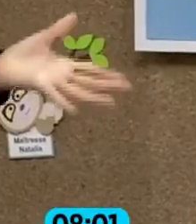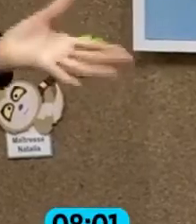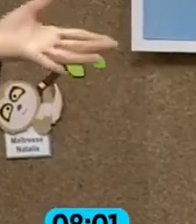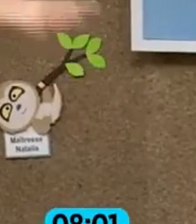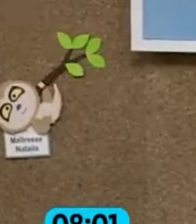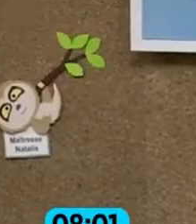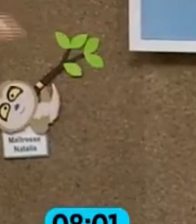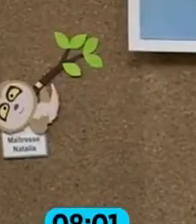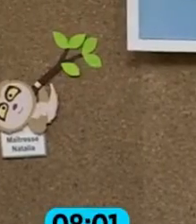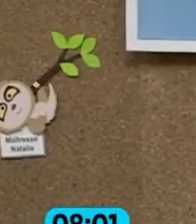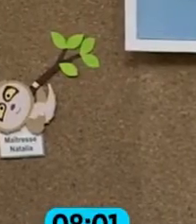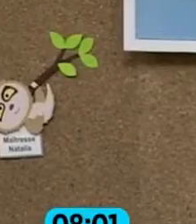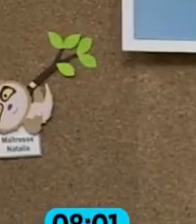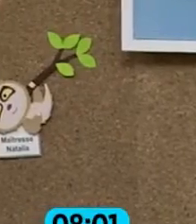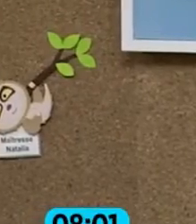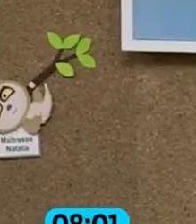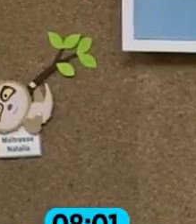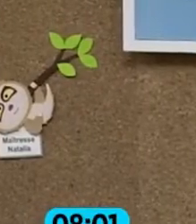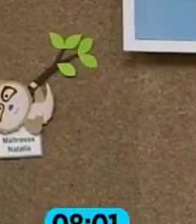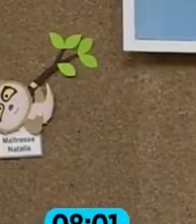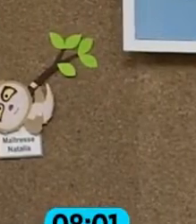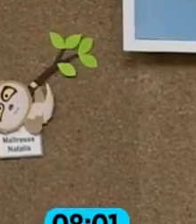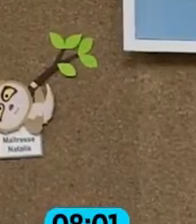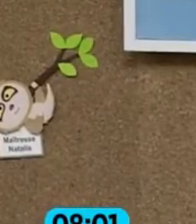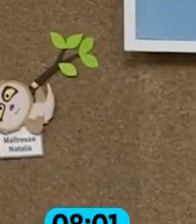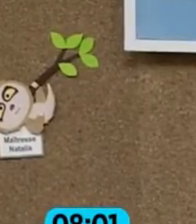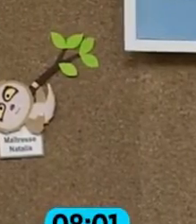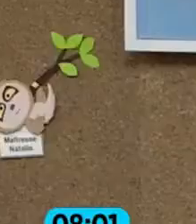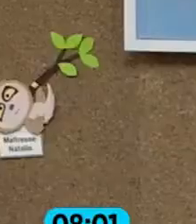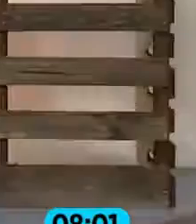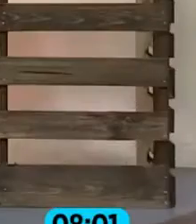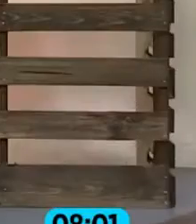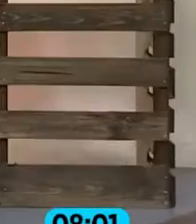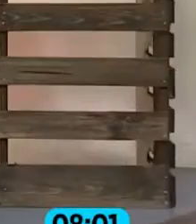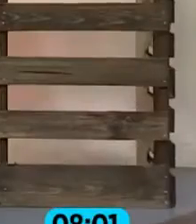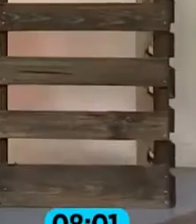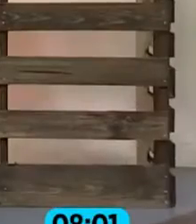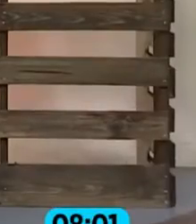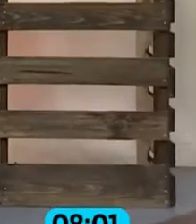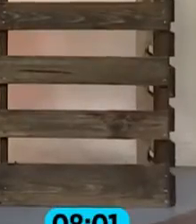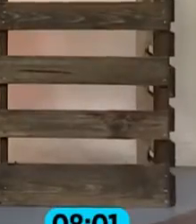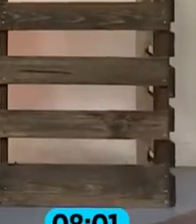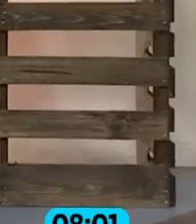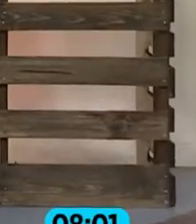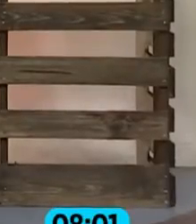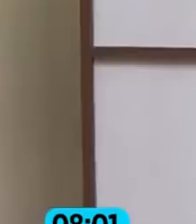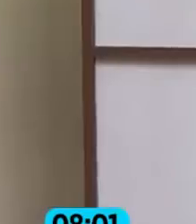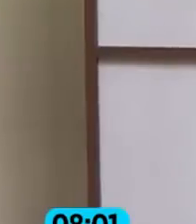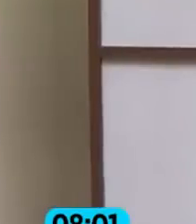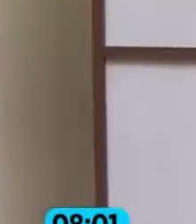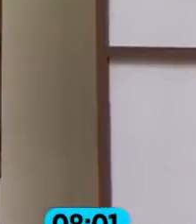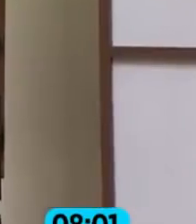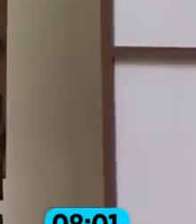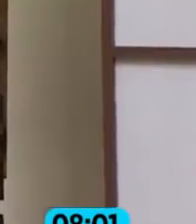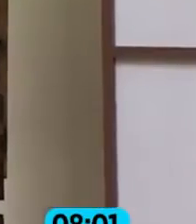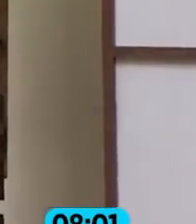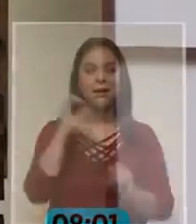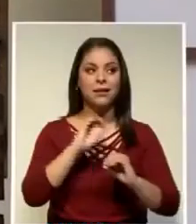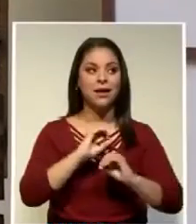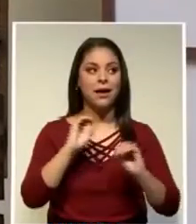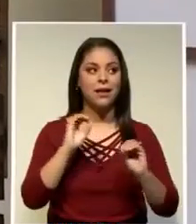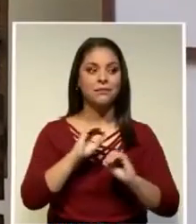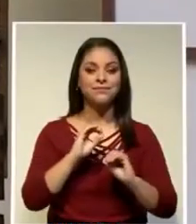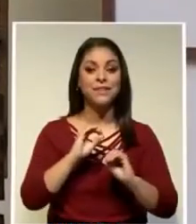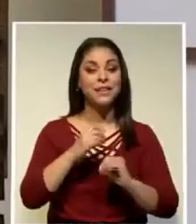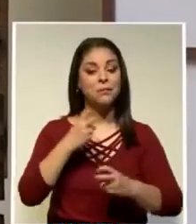y pienso, ¿qué podemos hacer con ese nombre, con ese rótulo? Y no se me ocurre nada. No, qué tirada, niña Gwen, estamos en problemas, pero